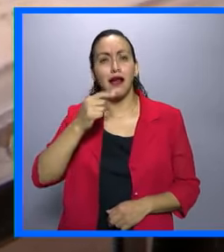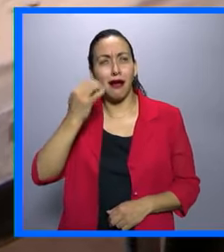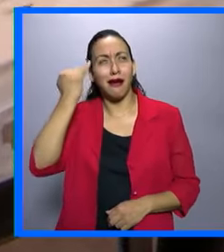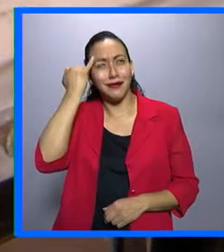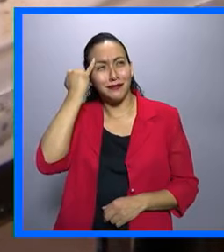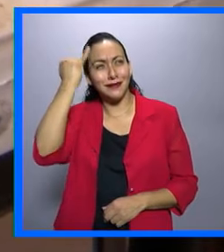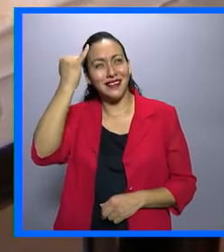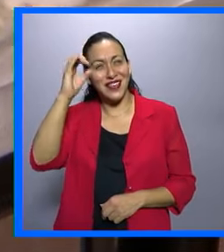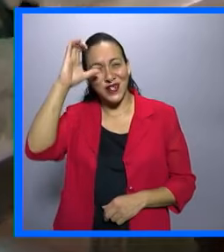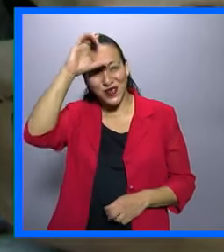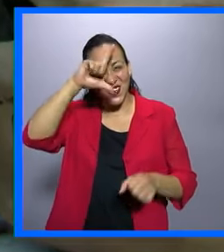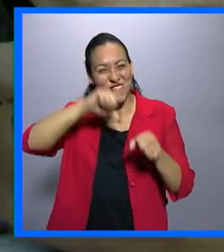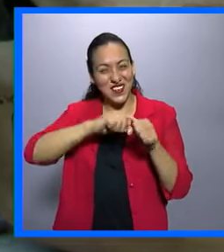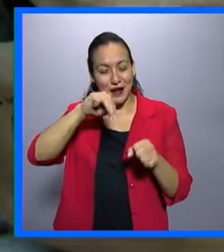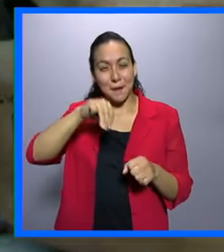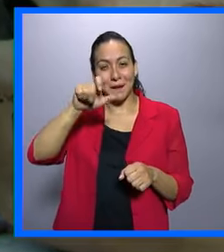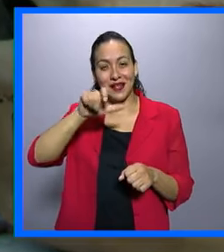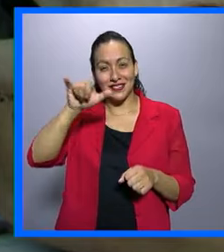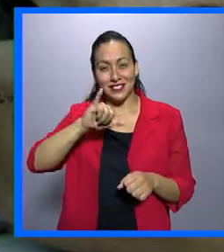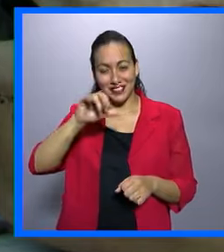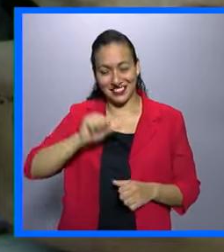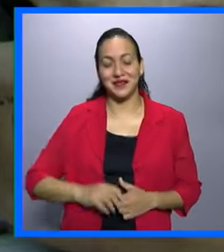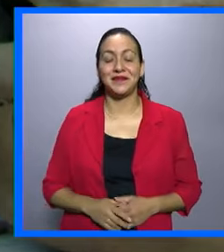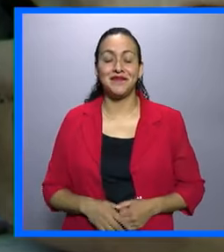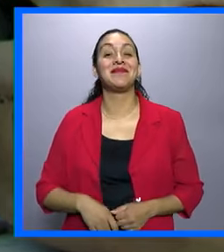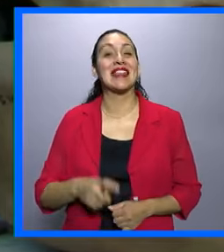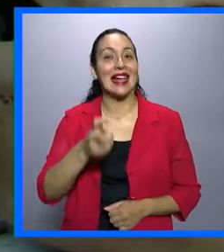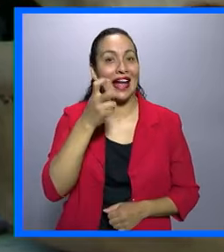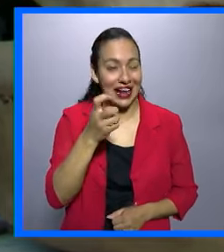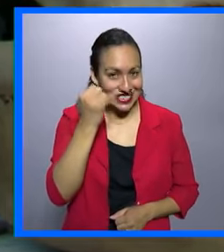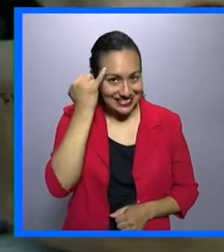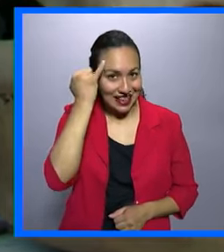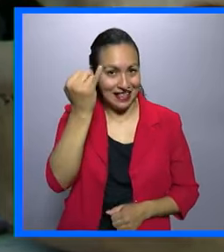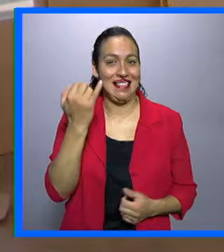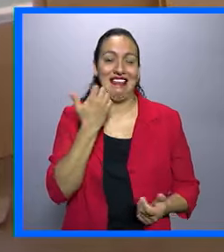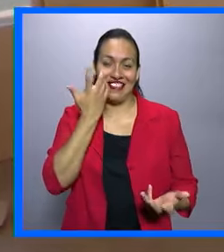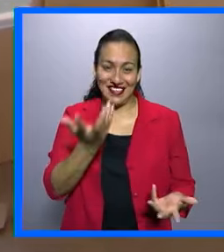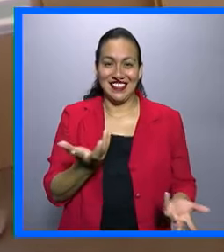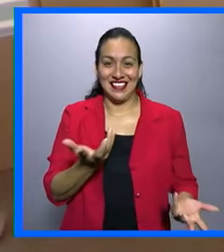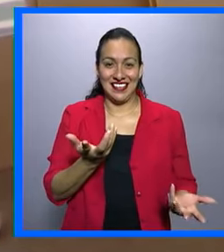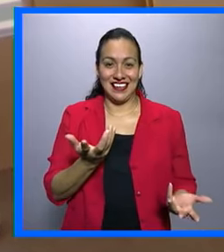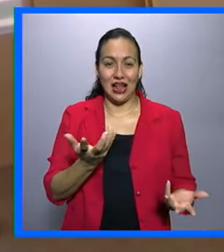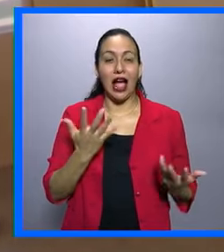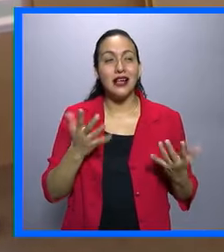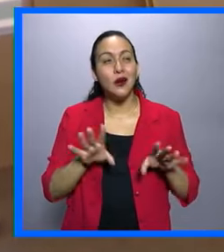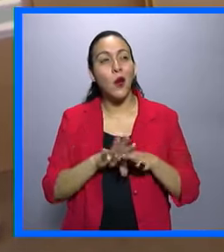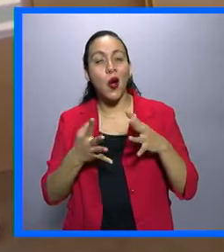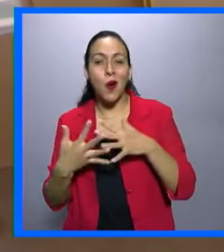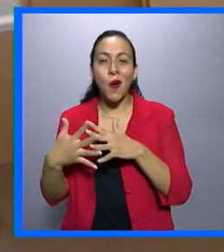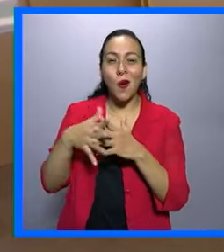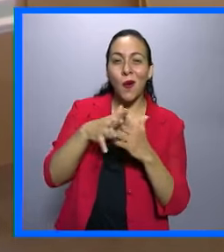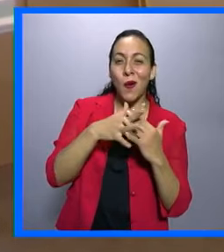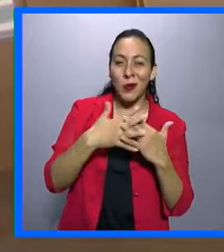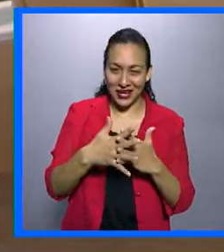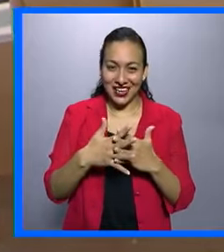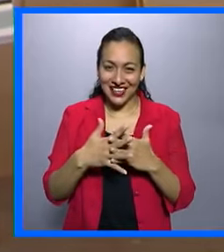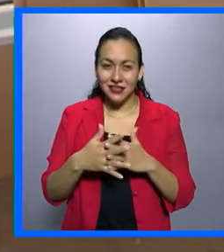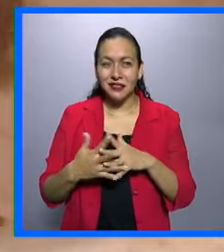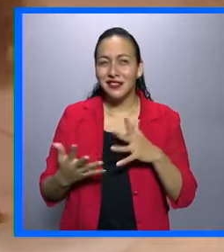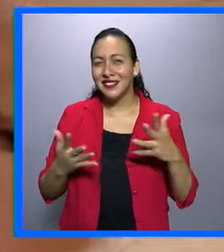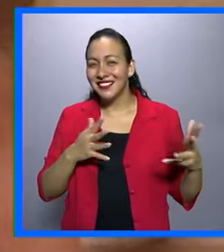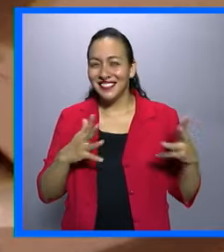la cultura mexica. De hecho, la idea justamente hacer este híbrido, ¿no? Entre un